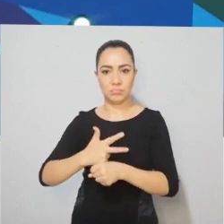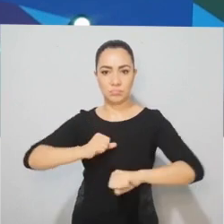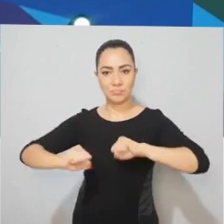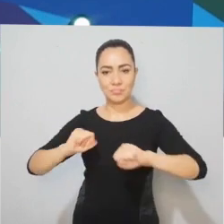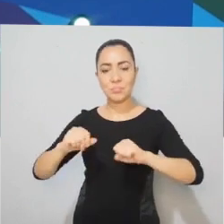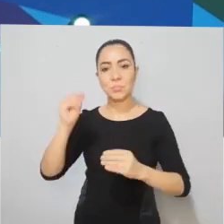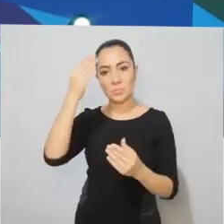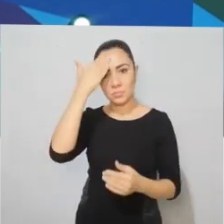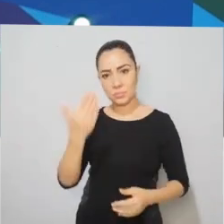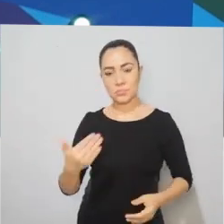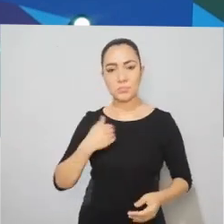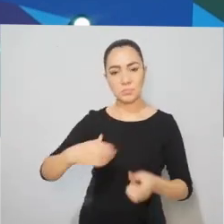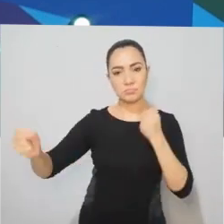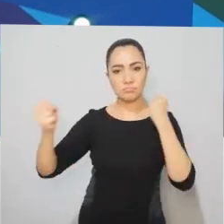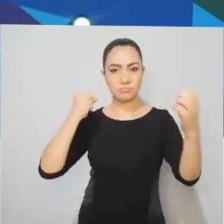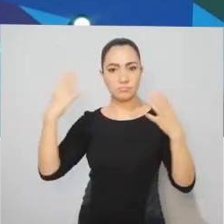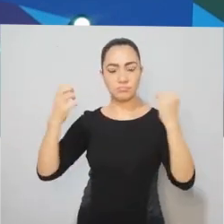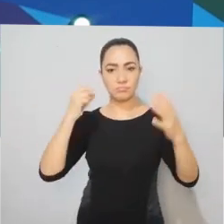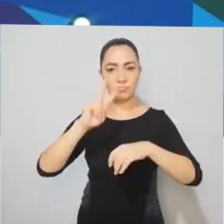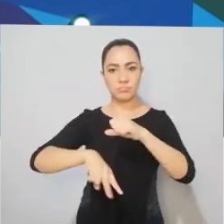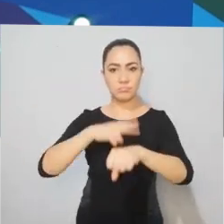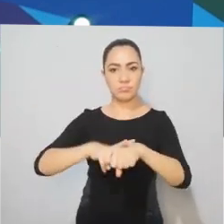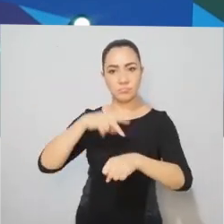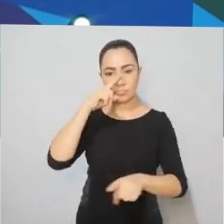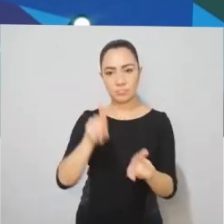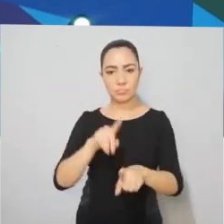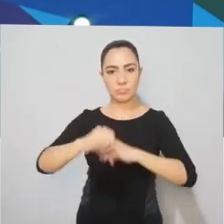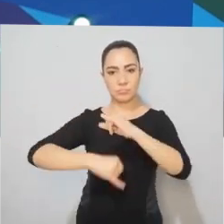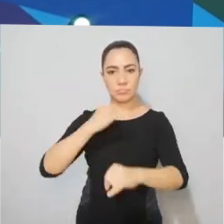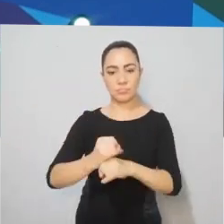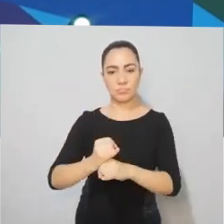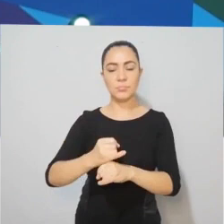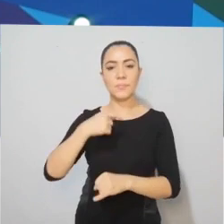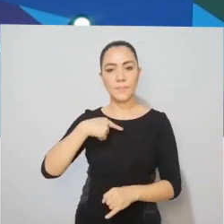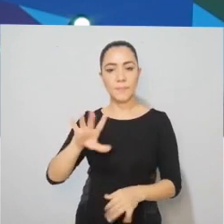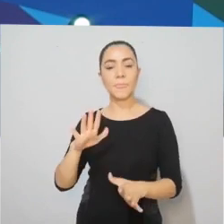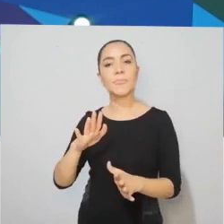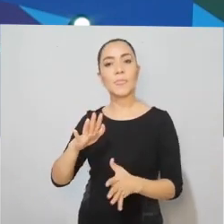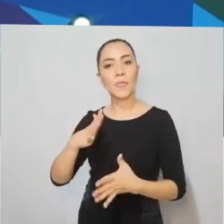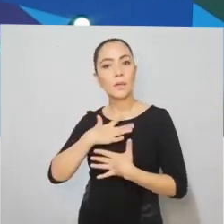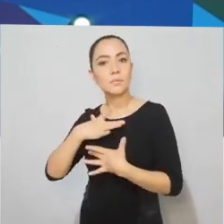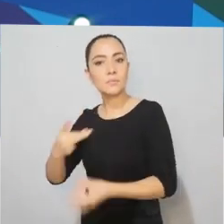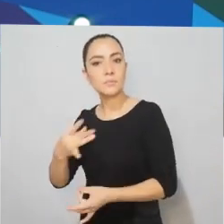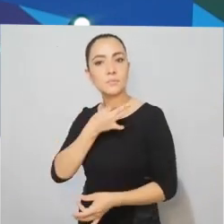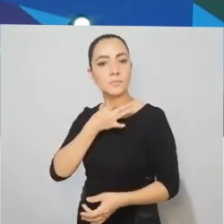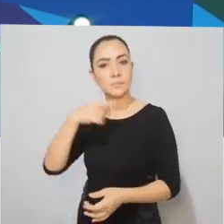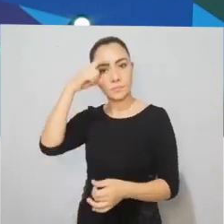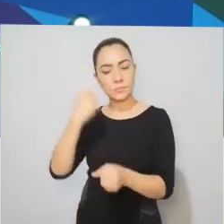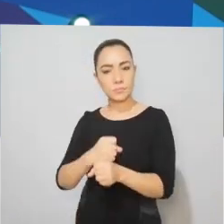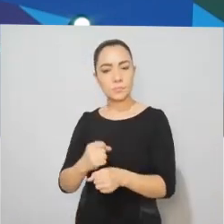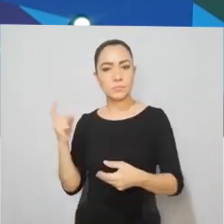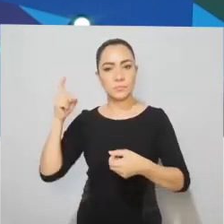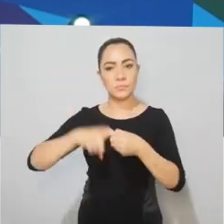Agradezco a los ponentes nacionales e internacionales que desinteresadamente colaboraron para que el